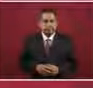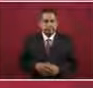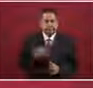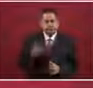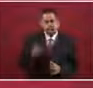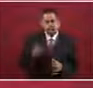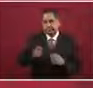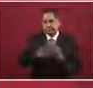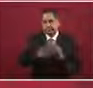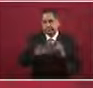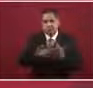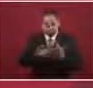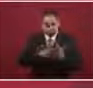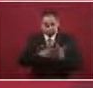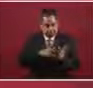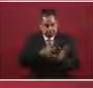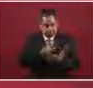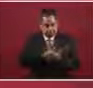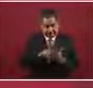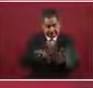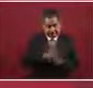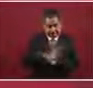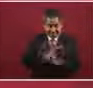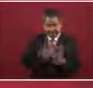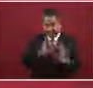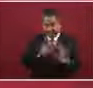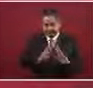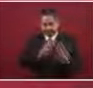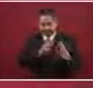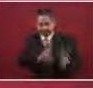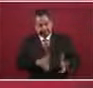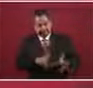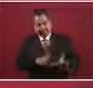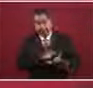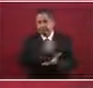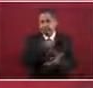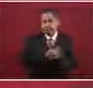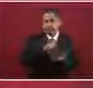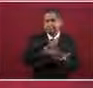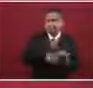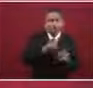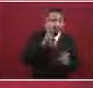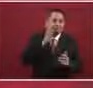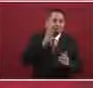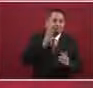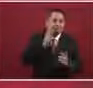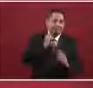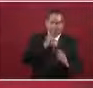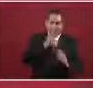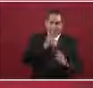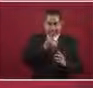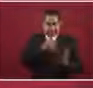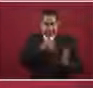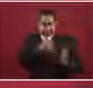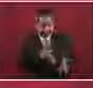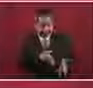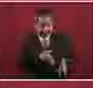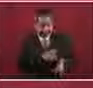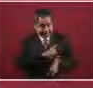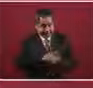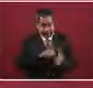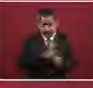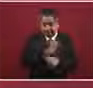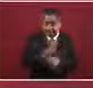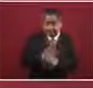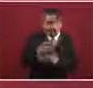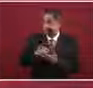no se haya modificado la ley orgánica en el Poder Legislativo,